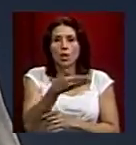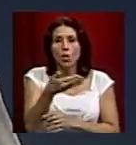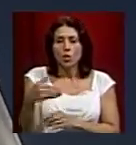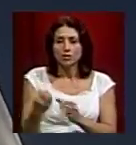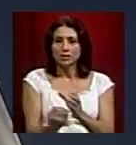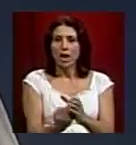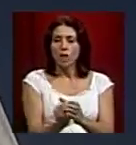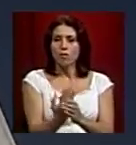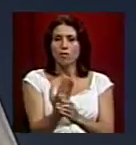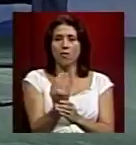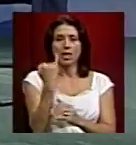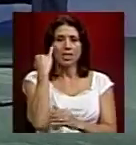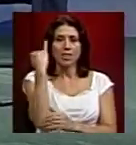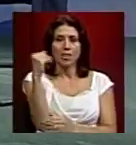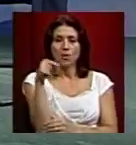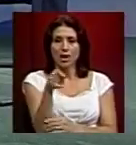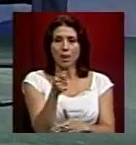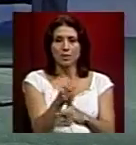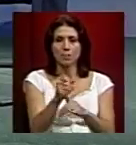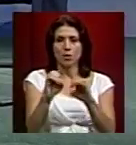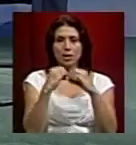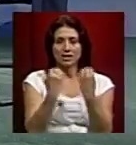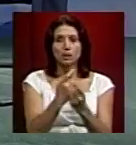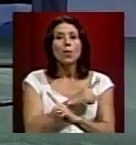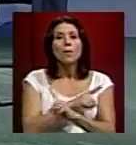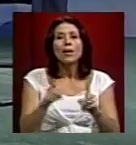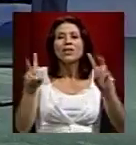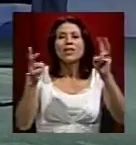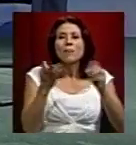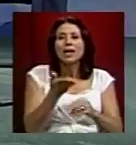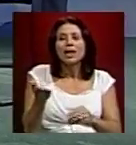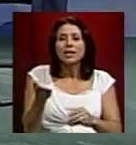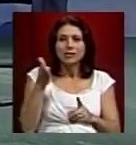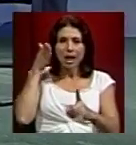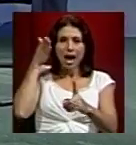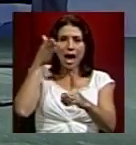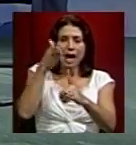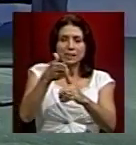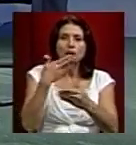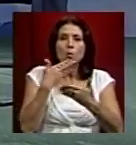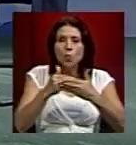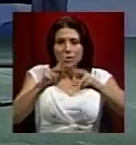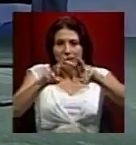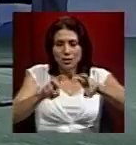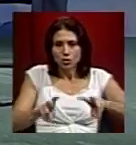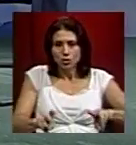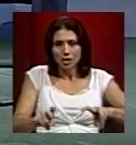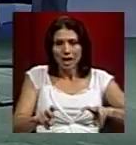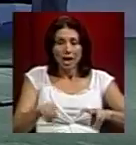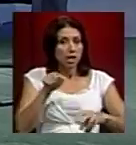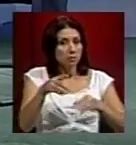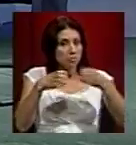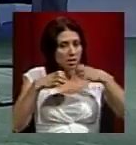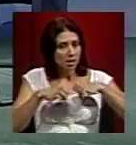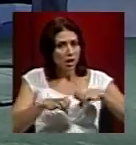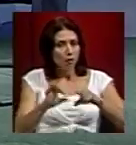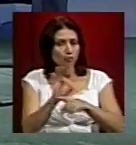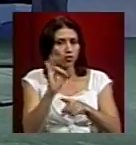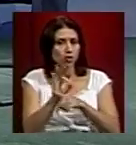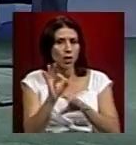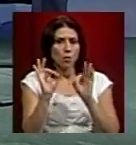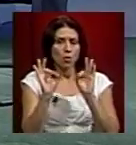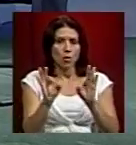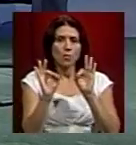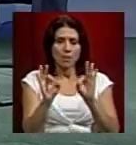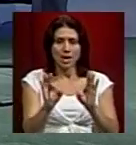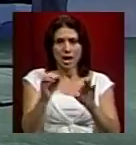organización. Pero el tema es hacer un buen diagnóstico, y en esto de estrategia funciona muy bien el lado izquierdo y el lado derecho